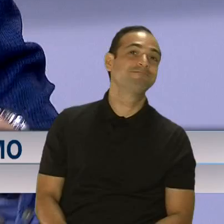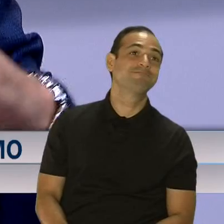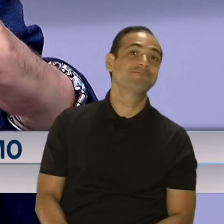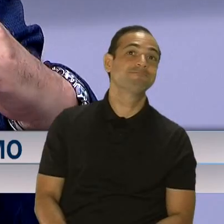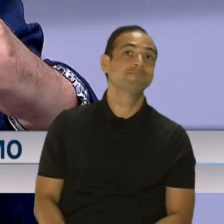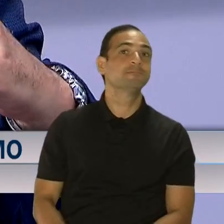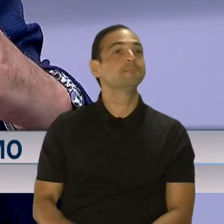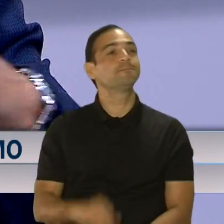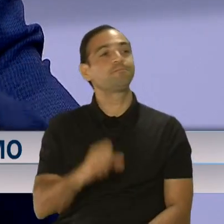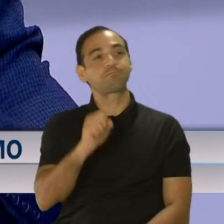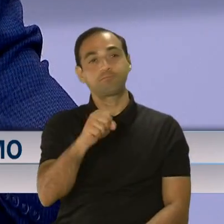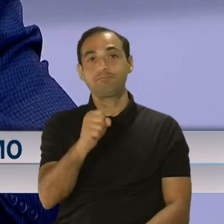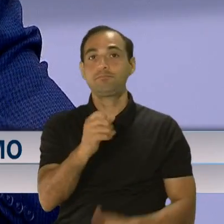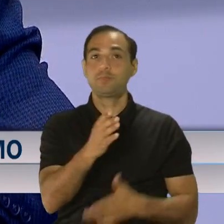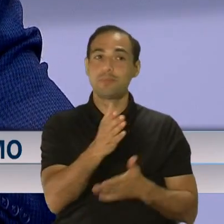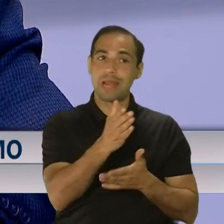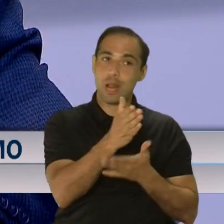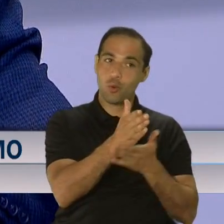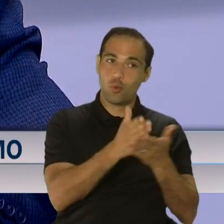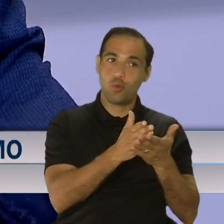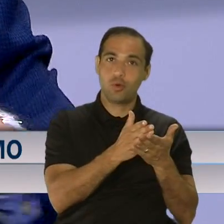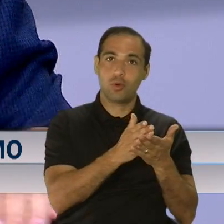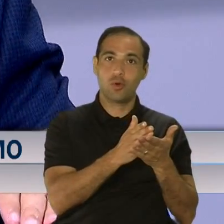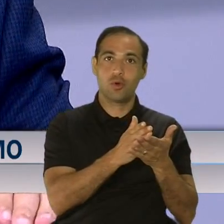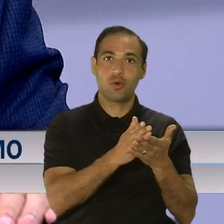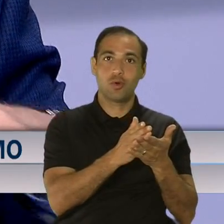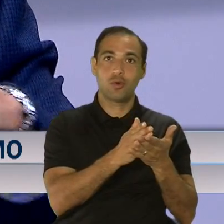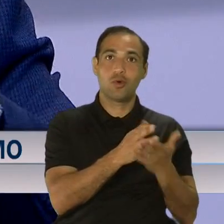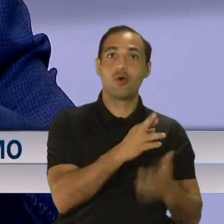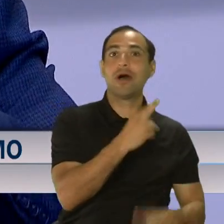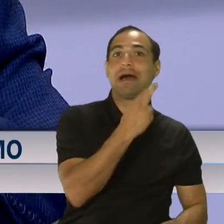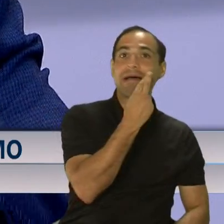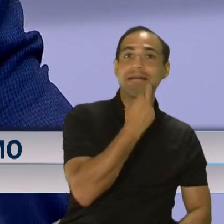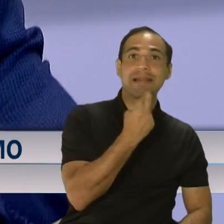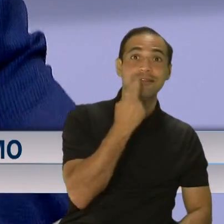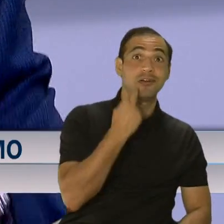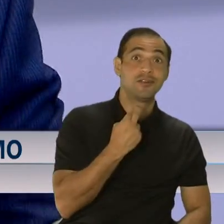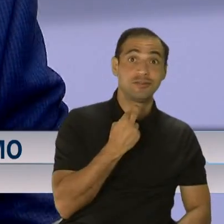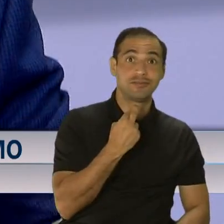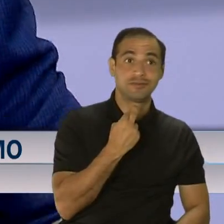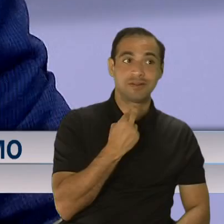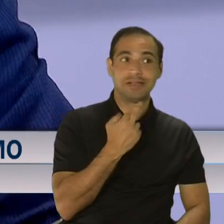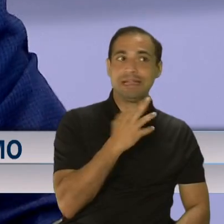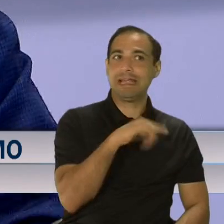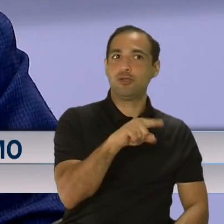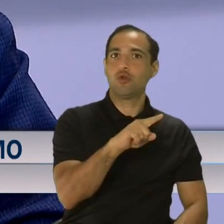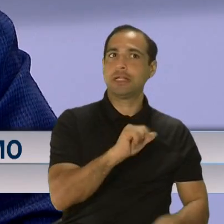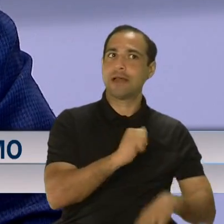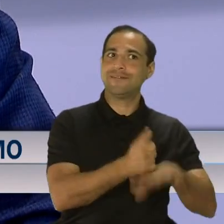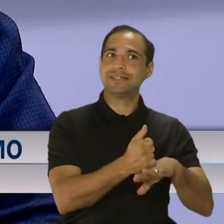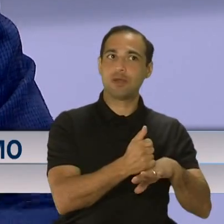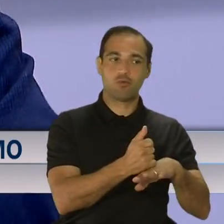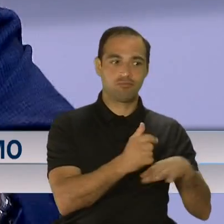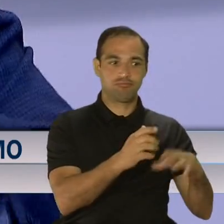cadenas que están estableciendo unos combos base porque saben que hay un issue de inflación, que es otro tema.